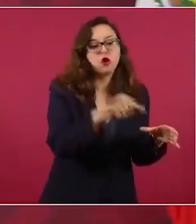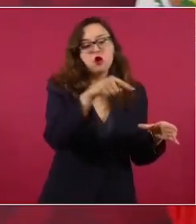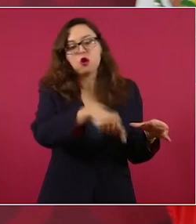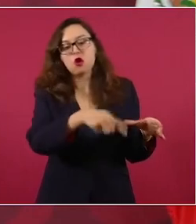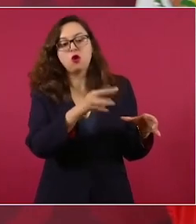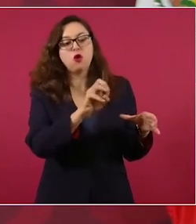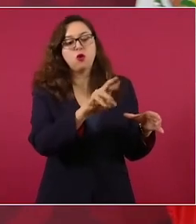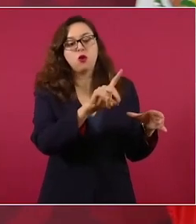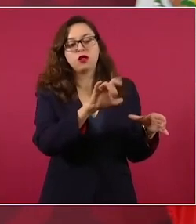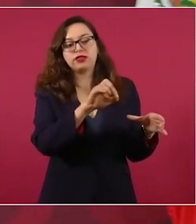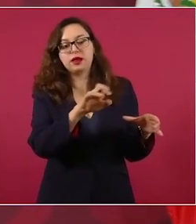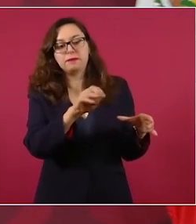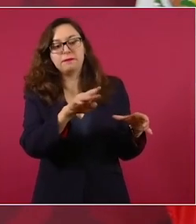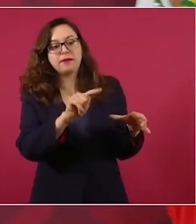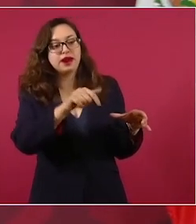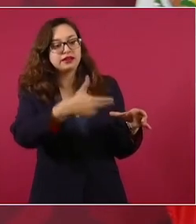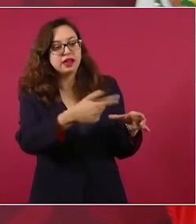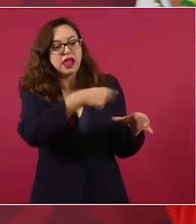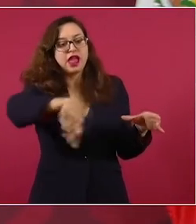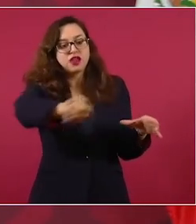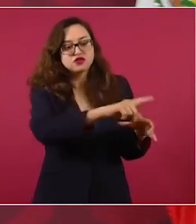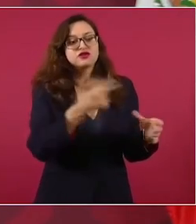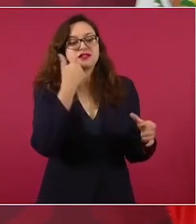kratos sin demos.